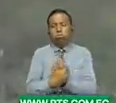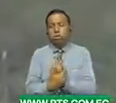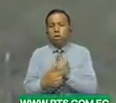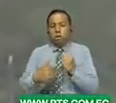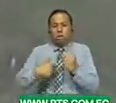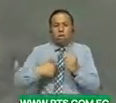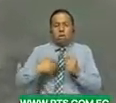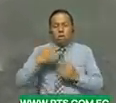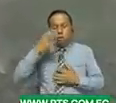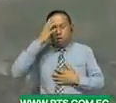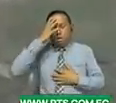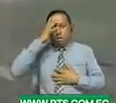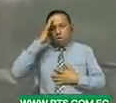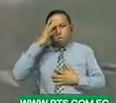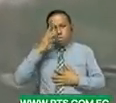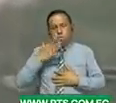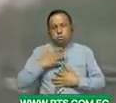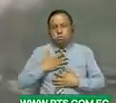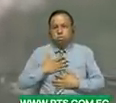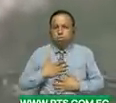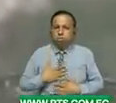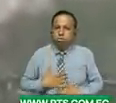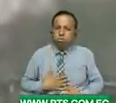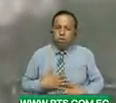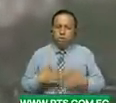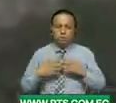aliviado, bastante tranquilo